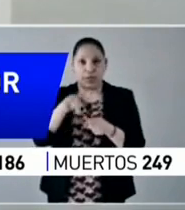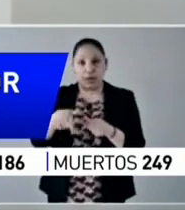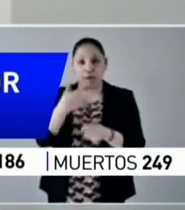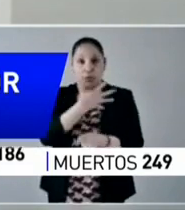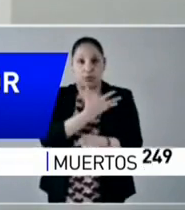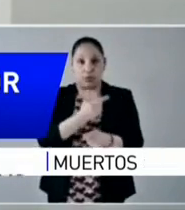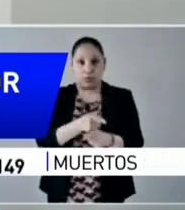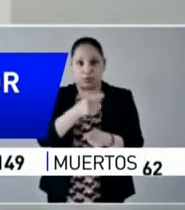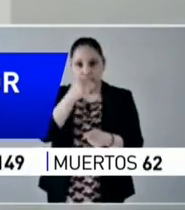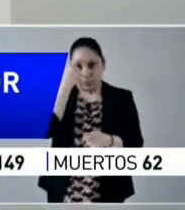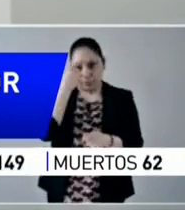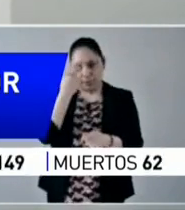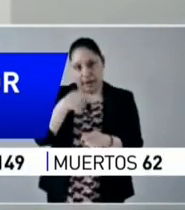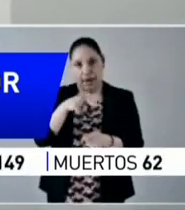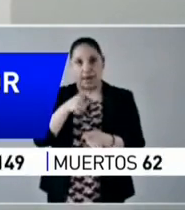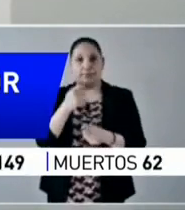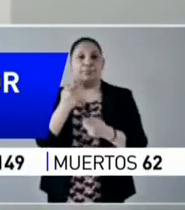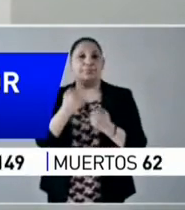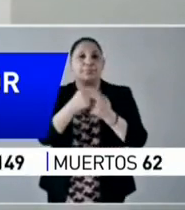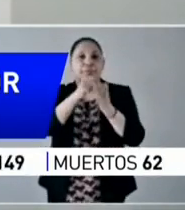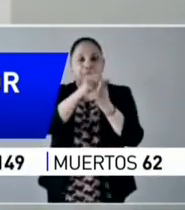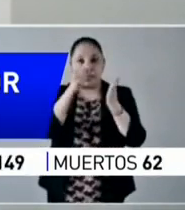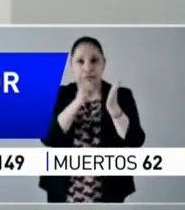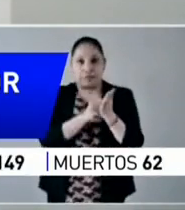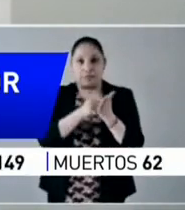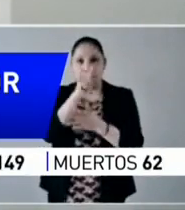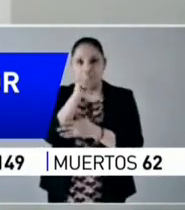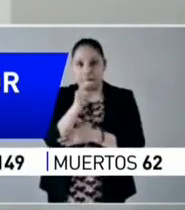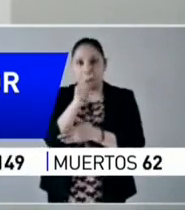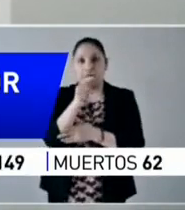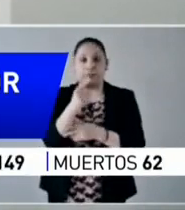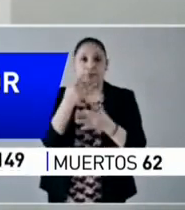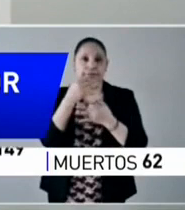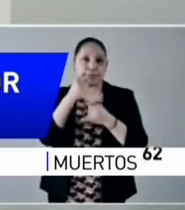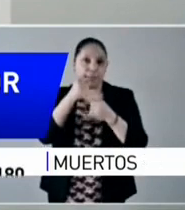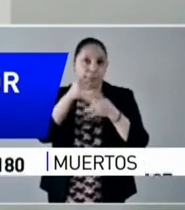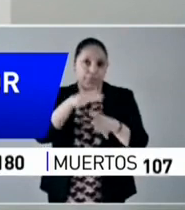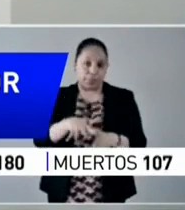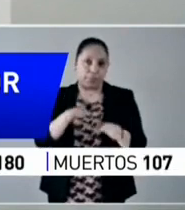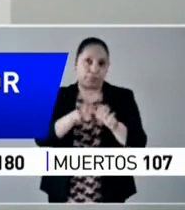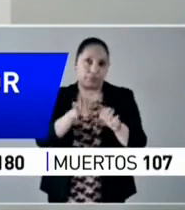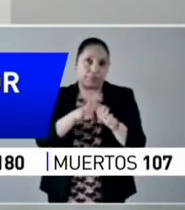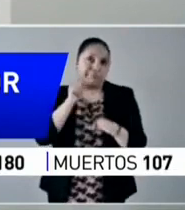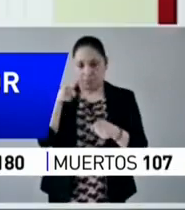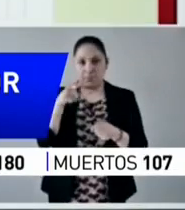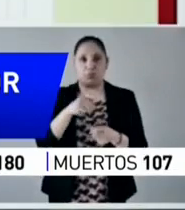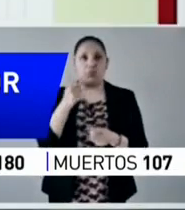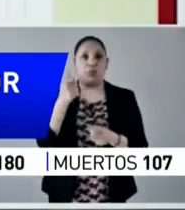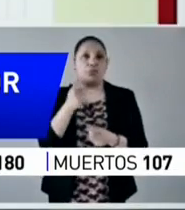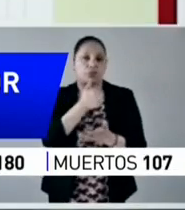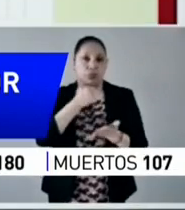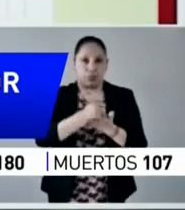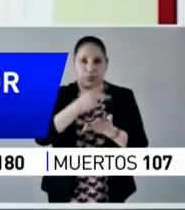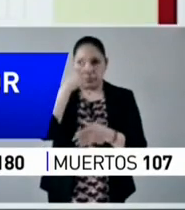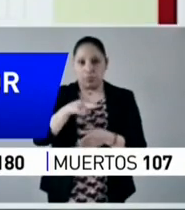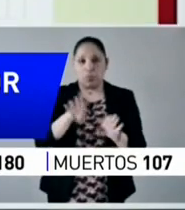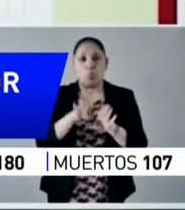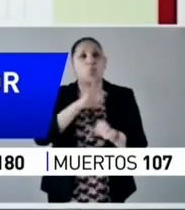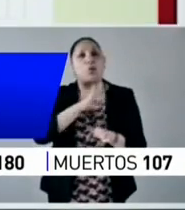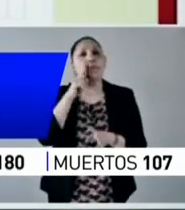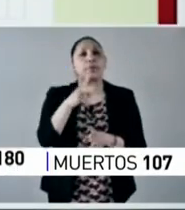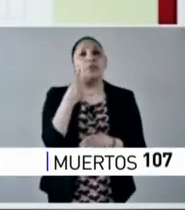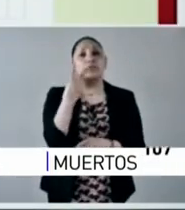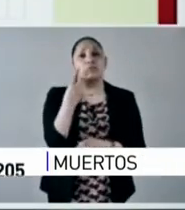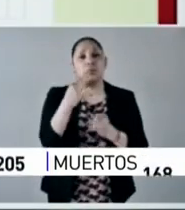Sheinbaum, indicó que actualmente la disponibilidad de camas de hospital es de 1.300 para atención general y de 854